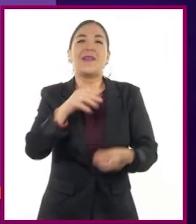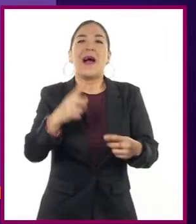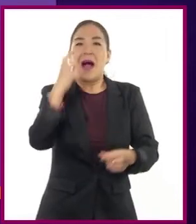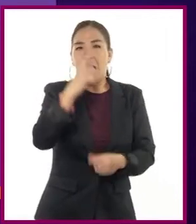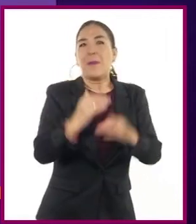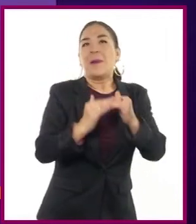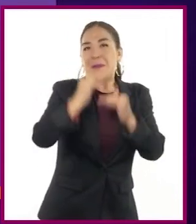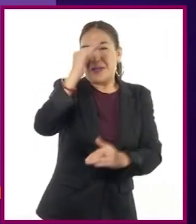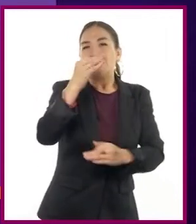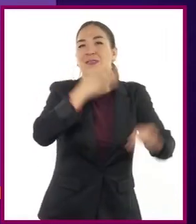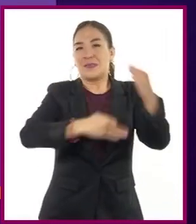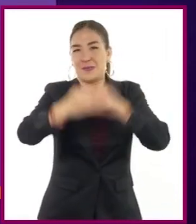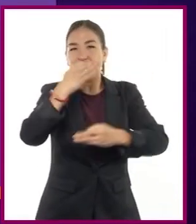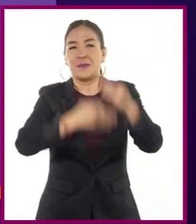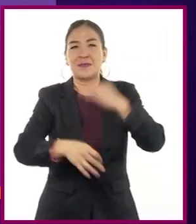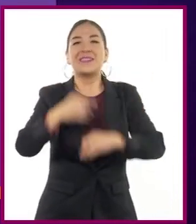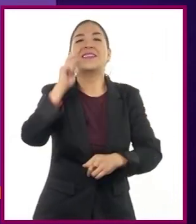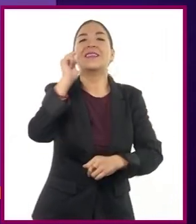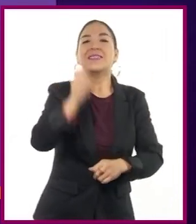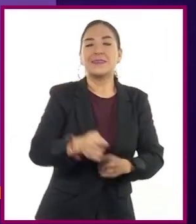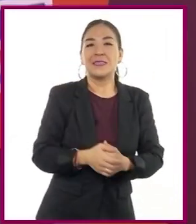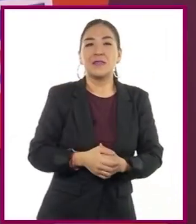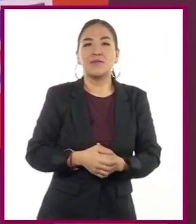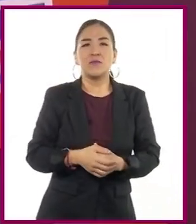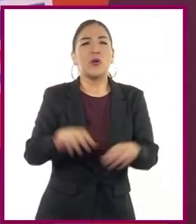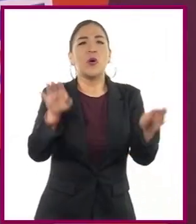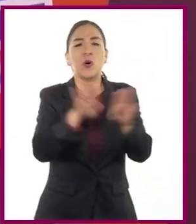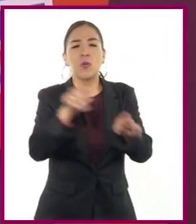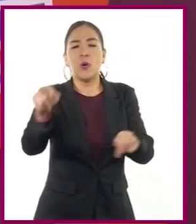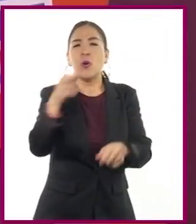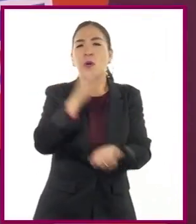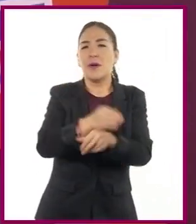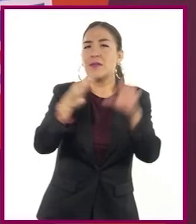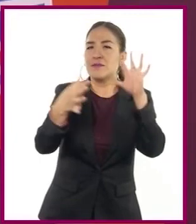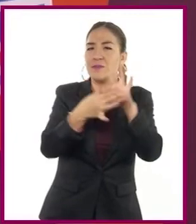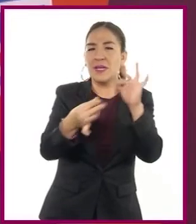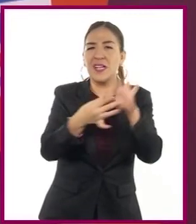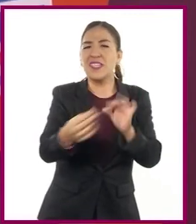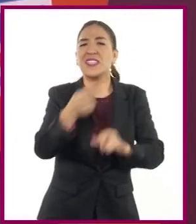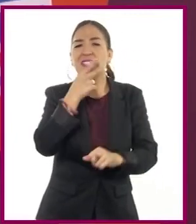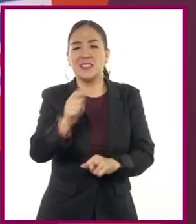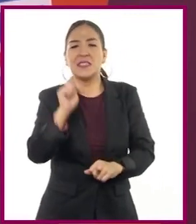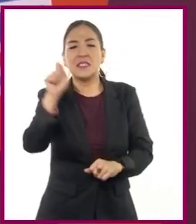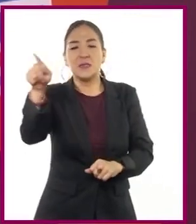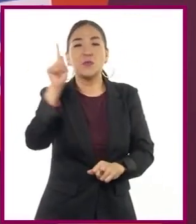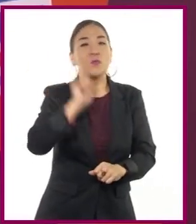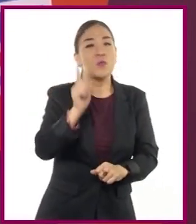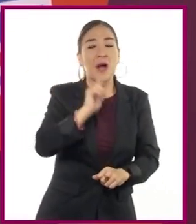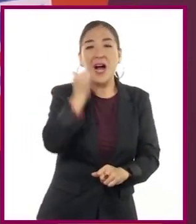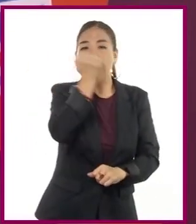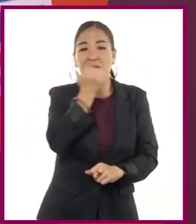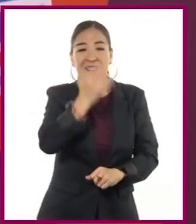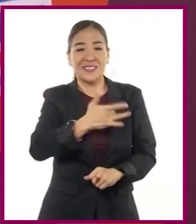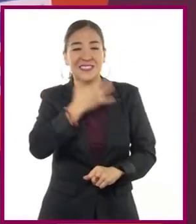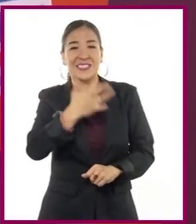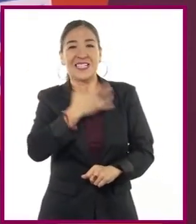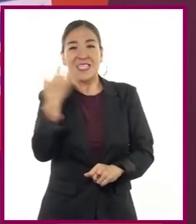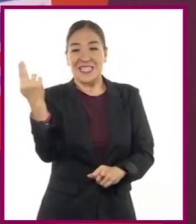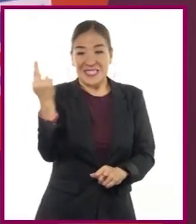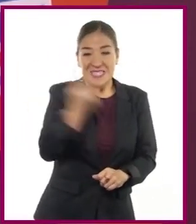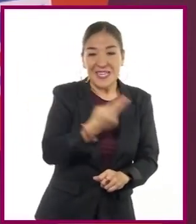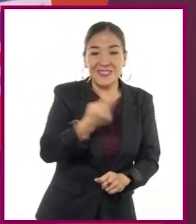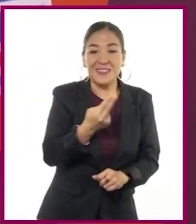y todas. Solo que en ninguna parte de lo que nos contaste parece que tu alumna sienta como una